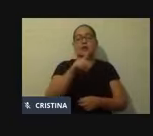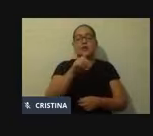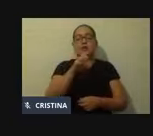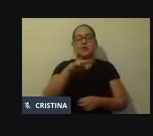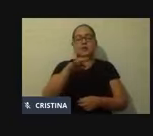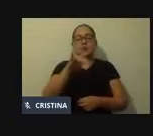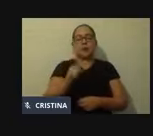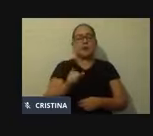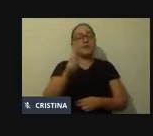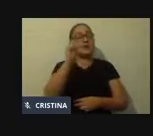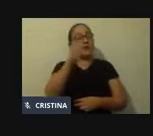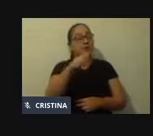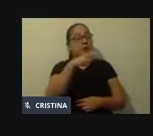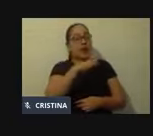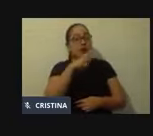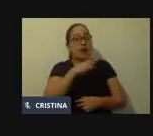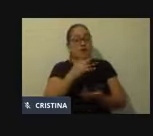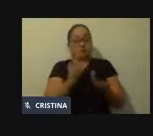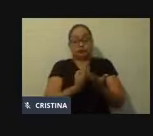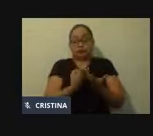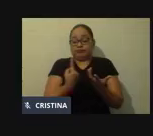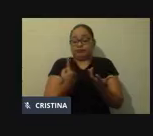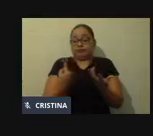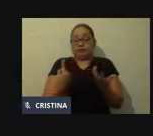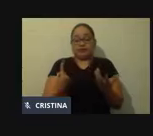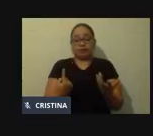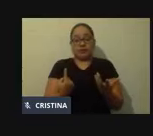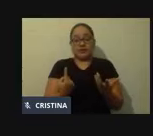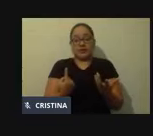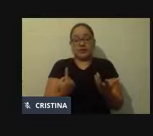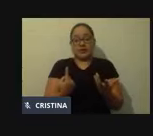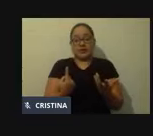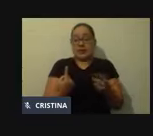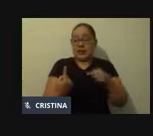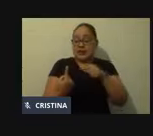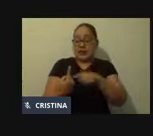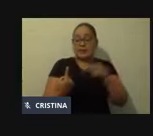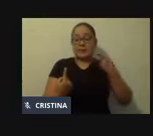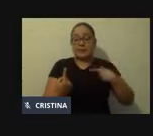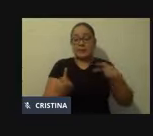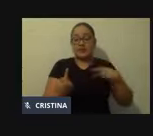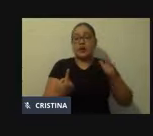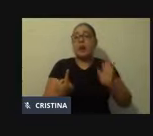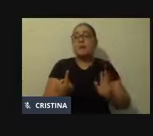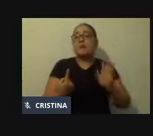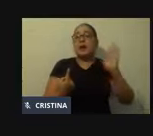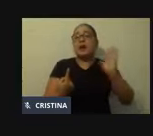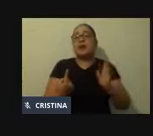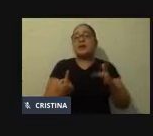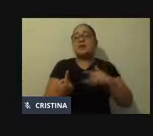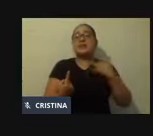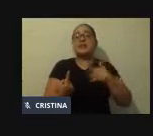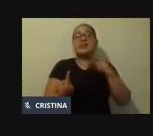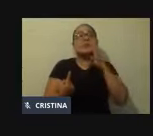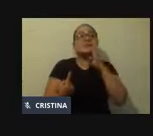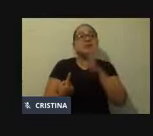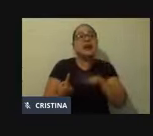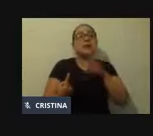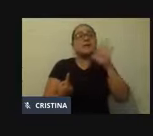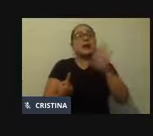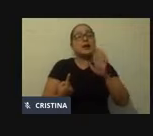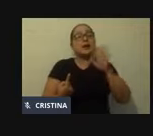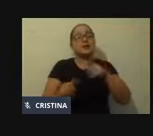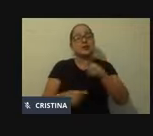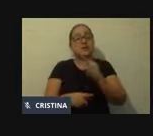va a haber una exclusión natural a cualquier persona que parezca un poquito estar enfermo. O sea, si tú